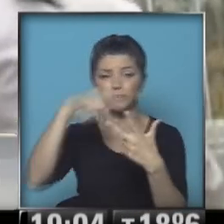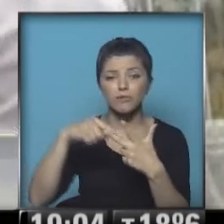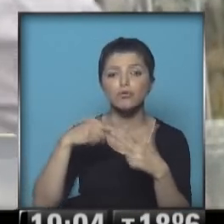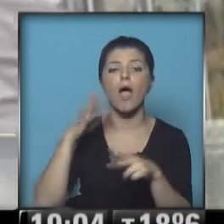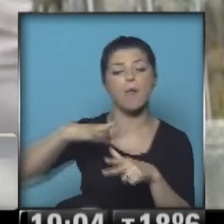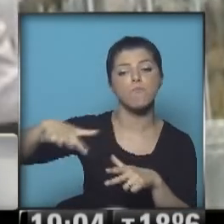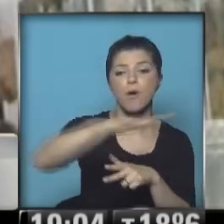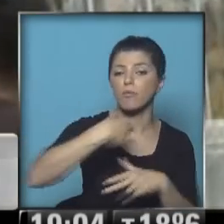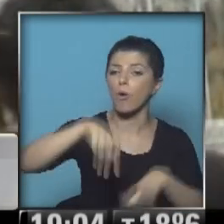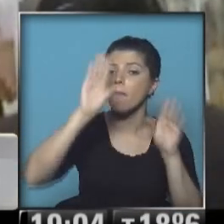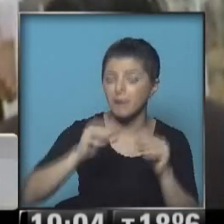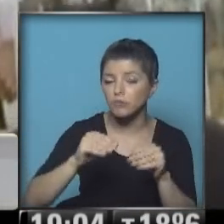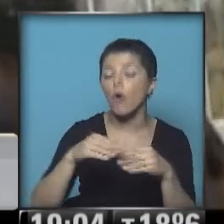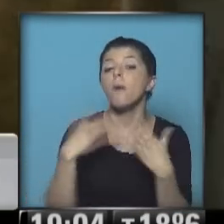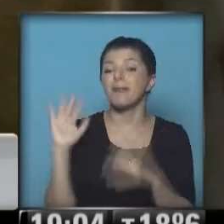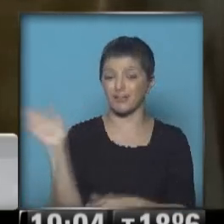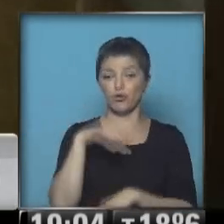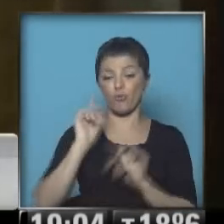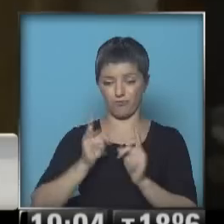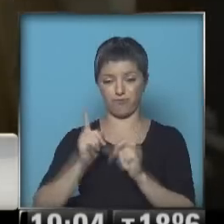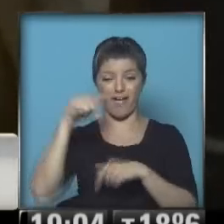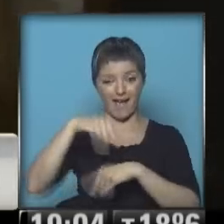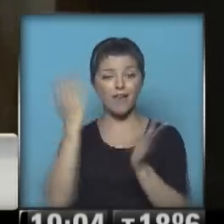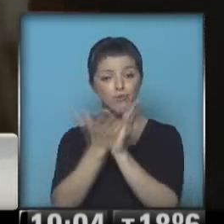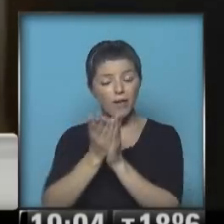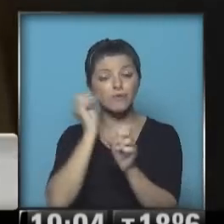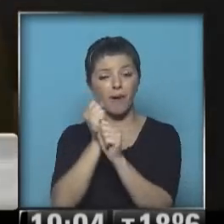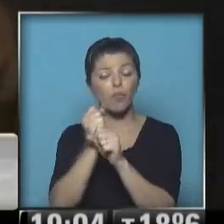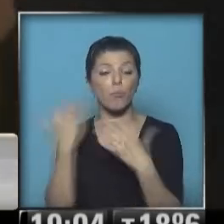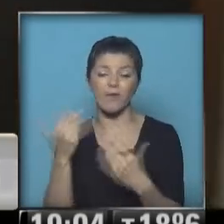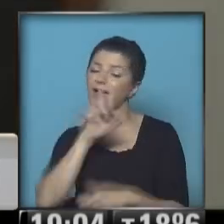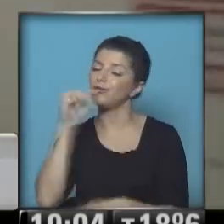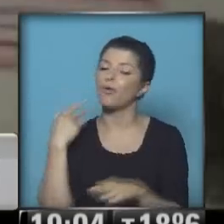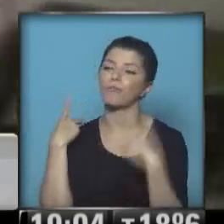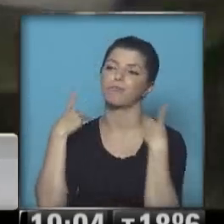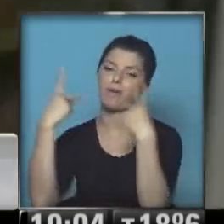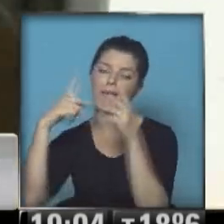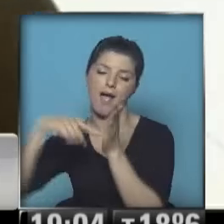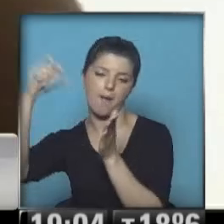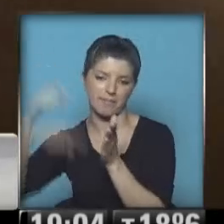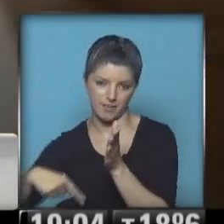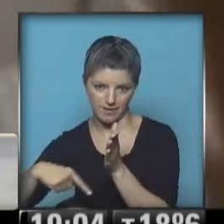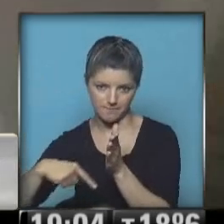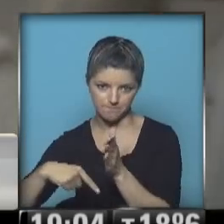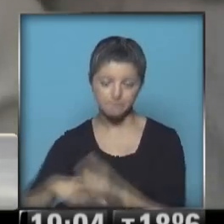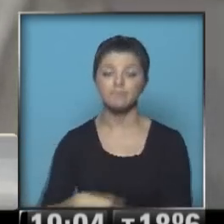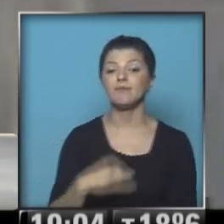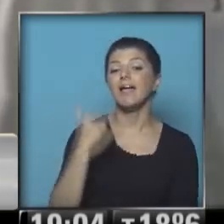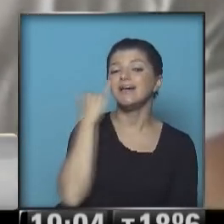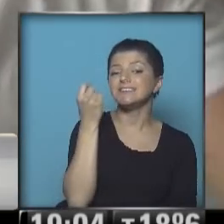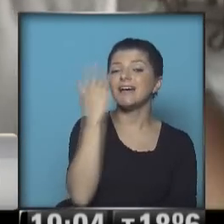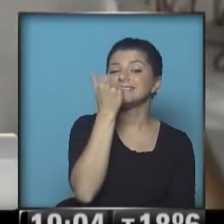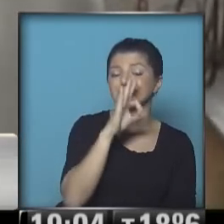que nuestros chicos se queden en el interior y no se vayan a la capital. Ya han pasado más de 600